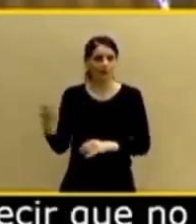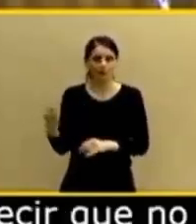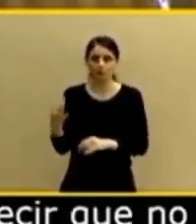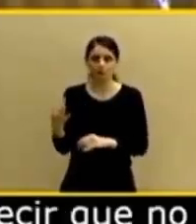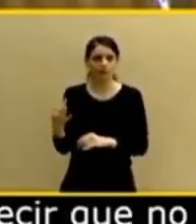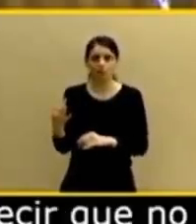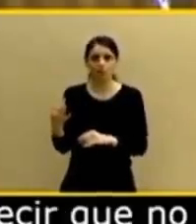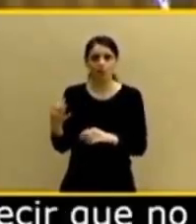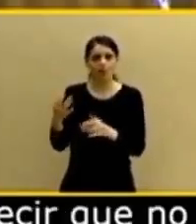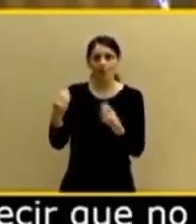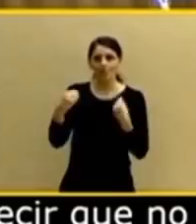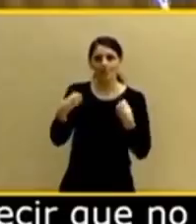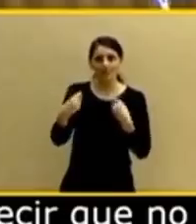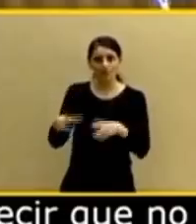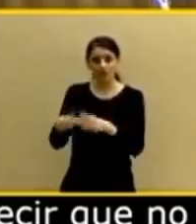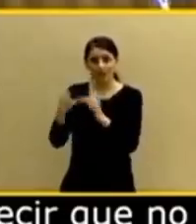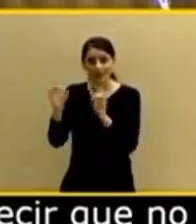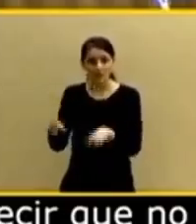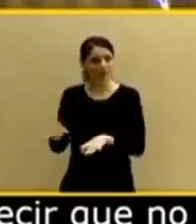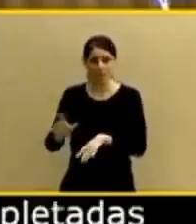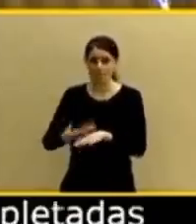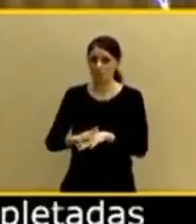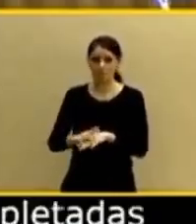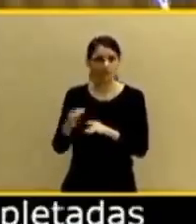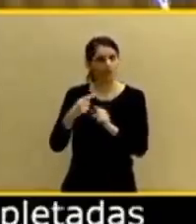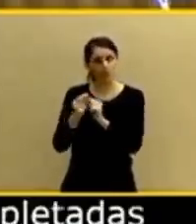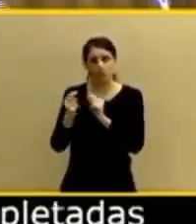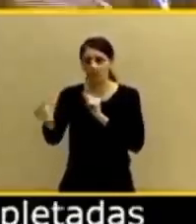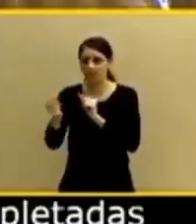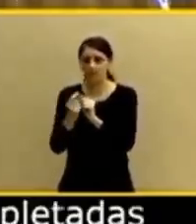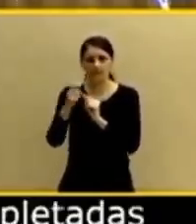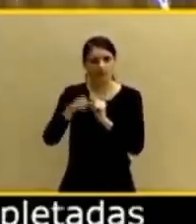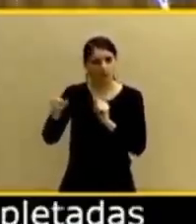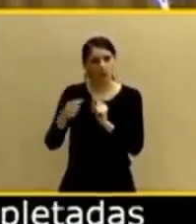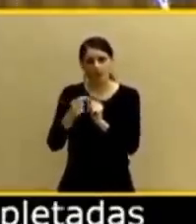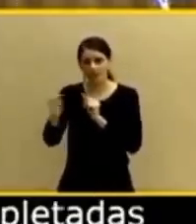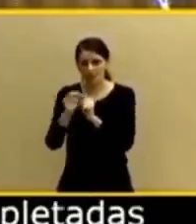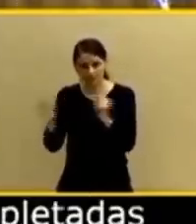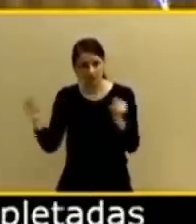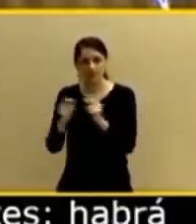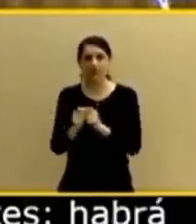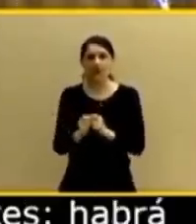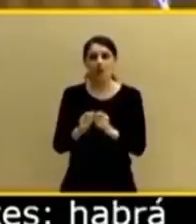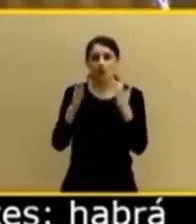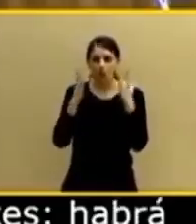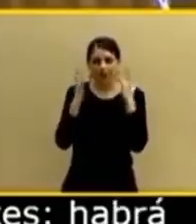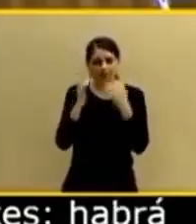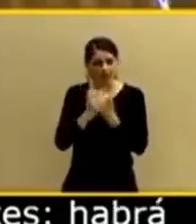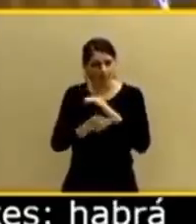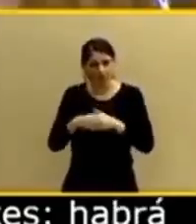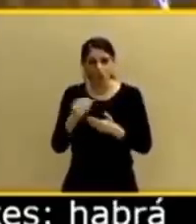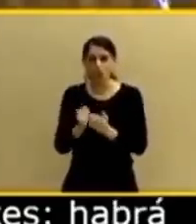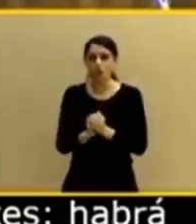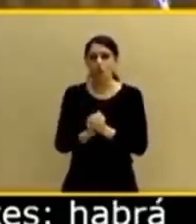antes. Habrá que tomar medidas de precaución en materia de distancia interpersonal, en materia de lavado de manos, en materia de higiene de espacios